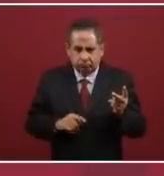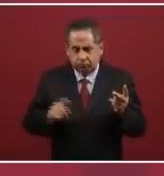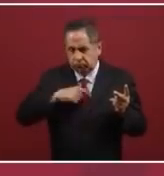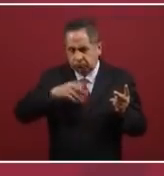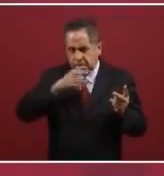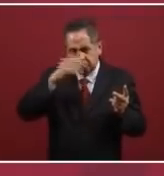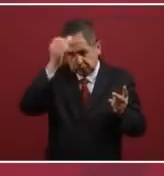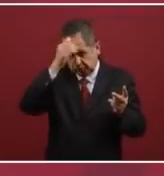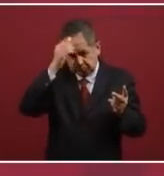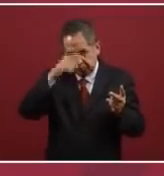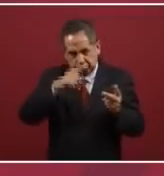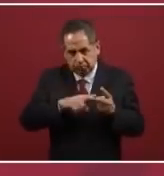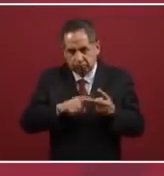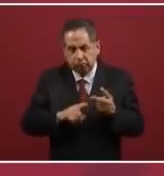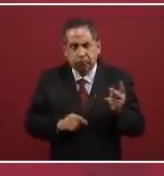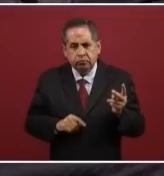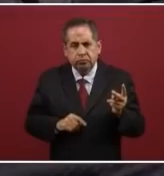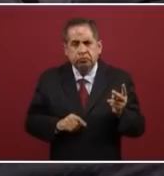opino